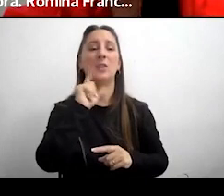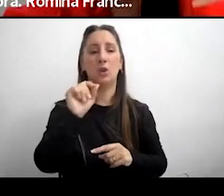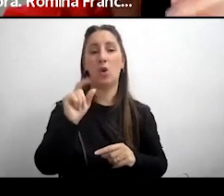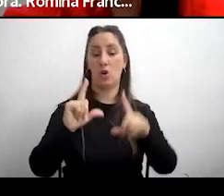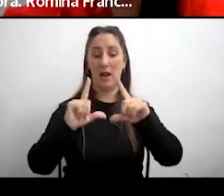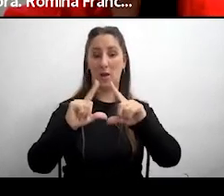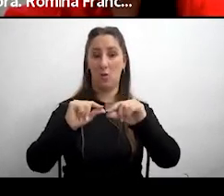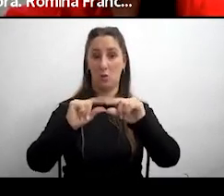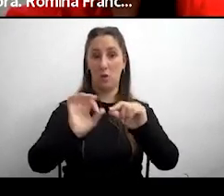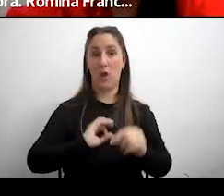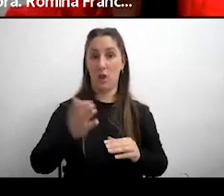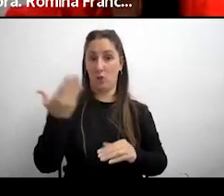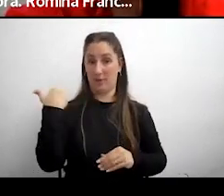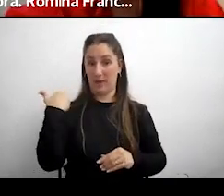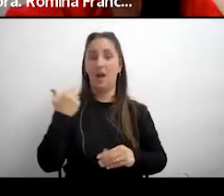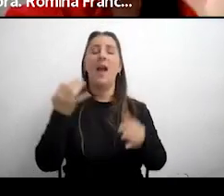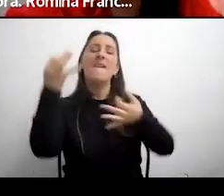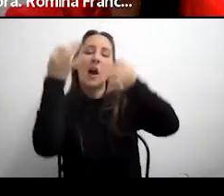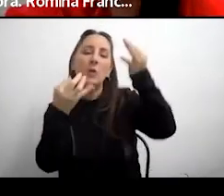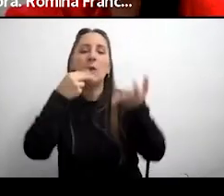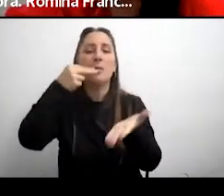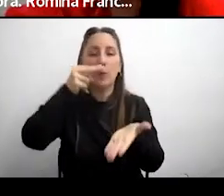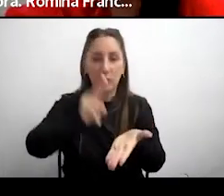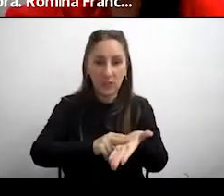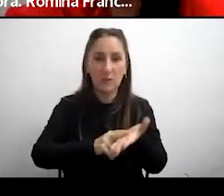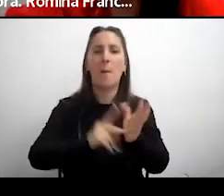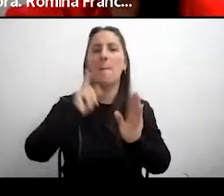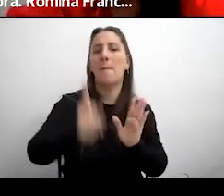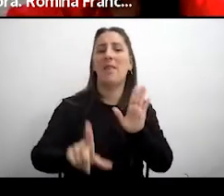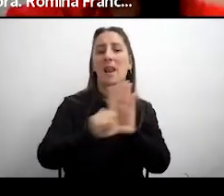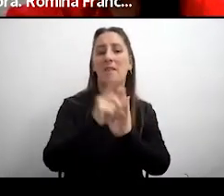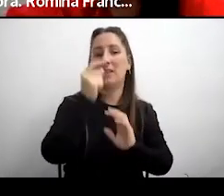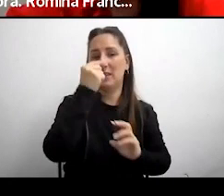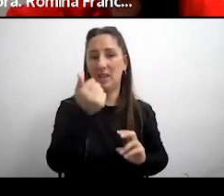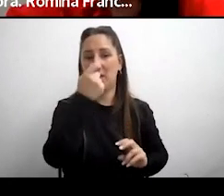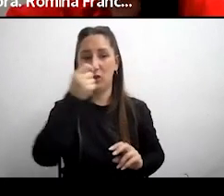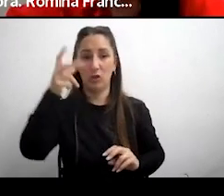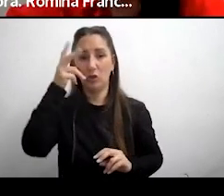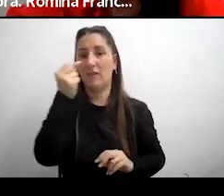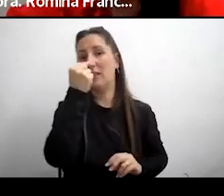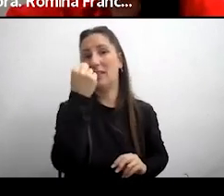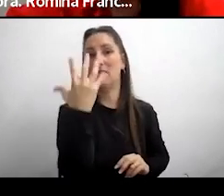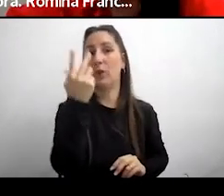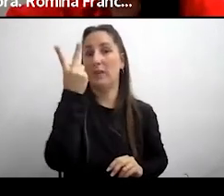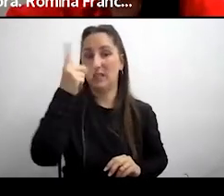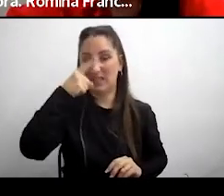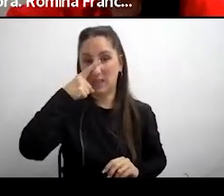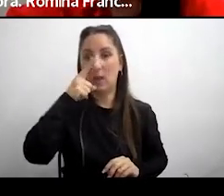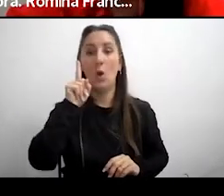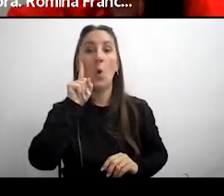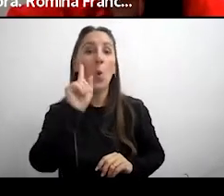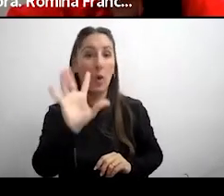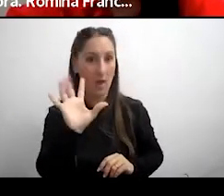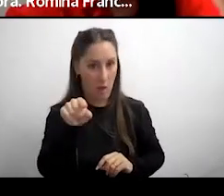anterior, con la evaluación impositiva, nos regimos por la ley 2628 y la 2527, tener mucho cuidado con